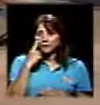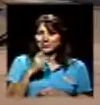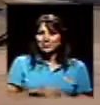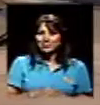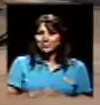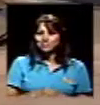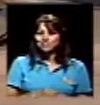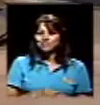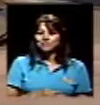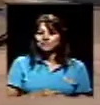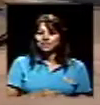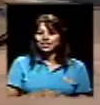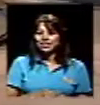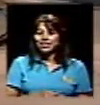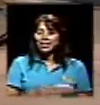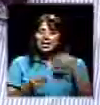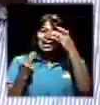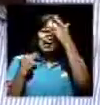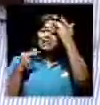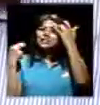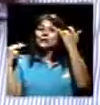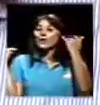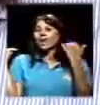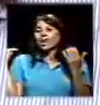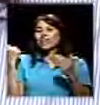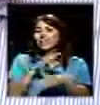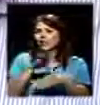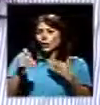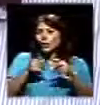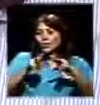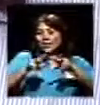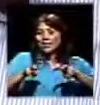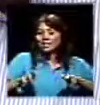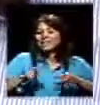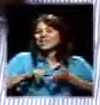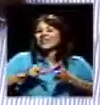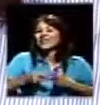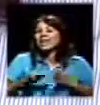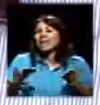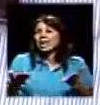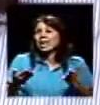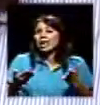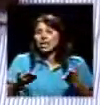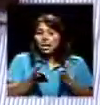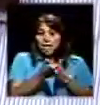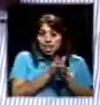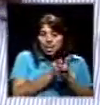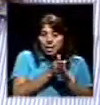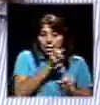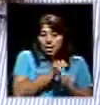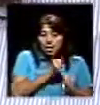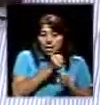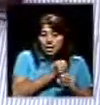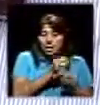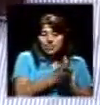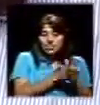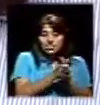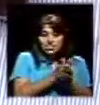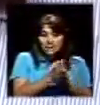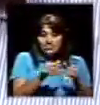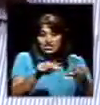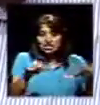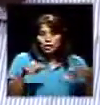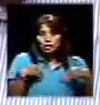La historia de todo este análisis es, ¿podemos medir eficiencia en el sector salud? ¿Podemos